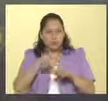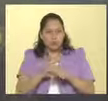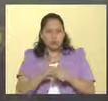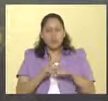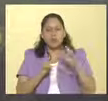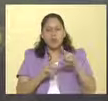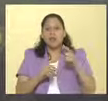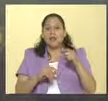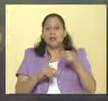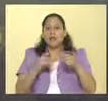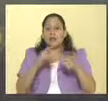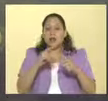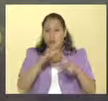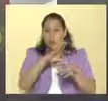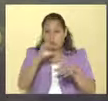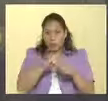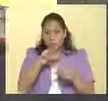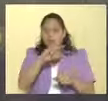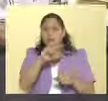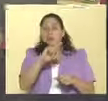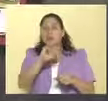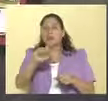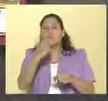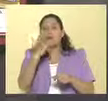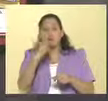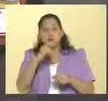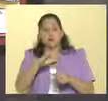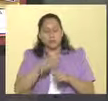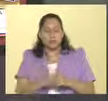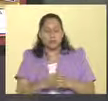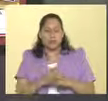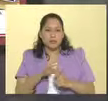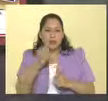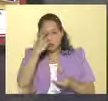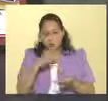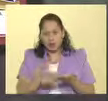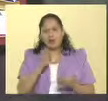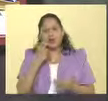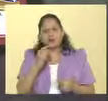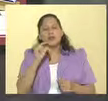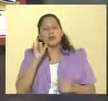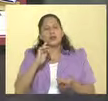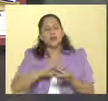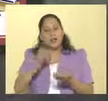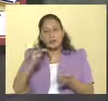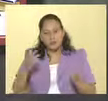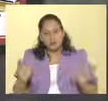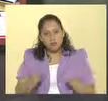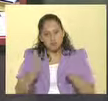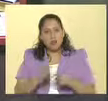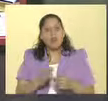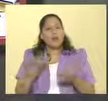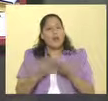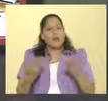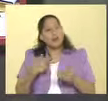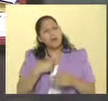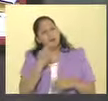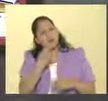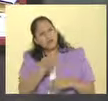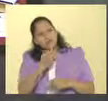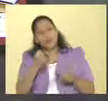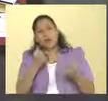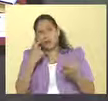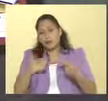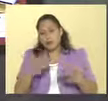dice el IMCINE, se filmaron 112. Entonces creo que en buena medida tiene que ver con estos incentivos. Ahora, he oído críticas de algunas de las gentes que